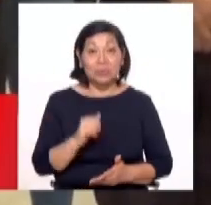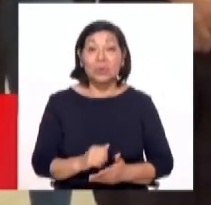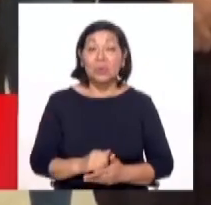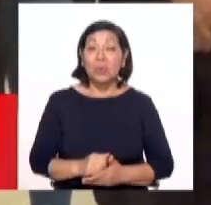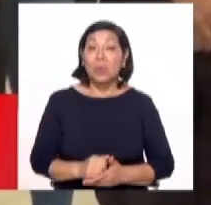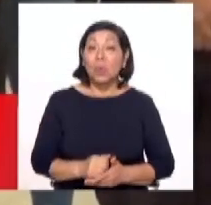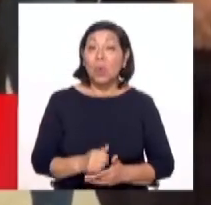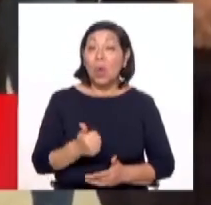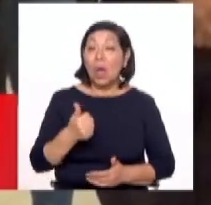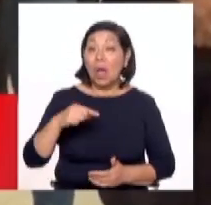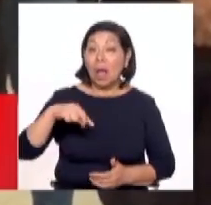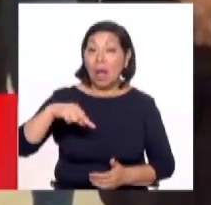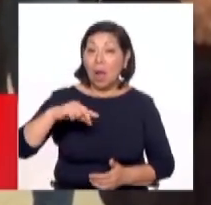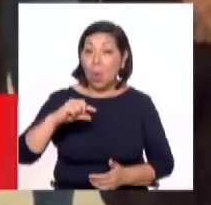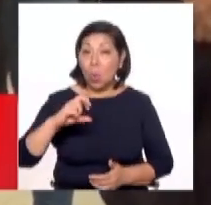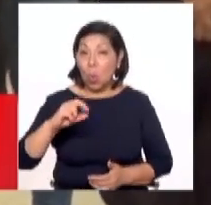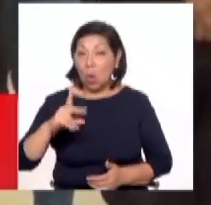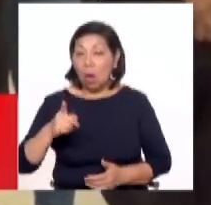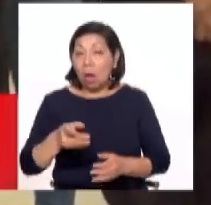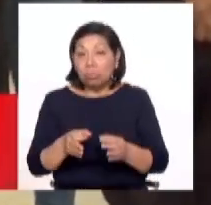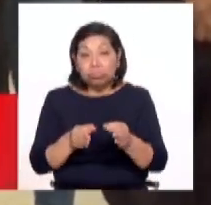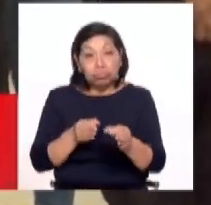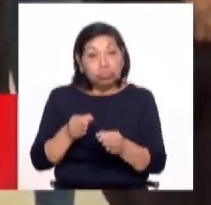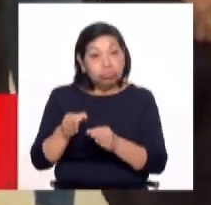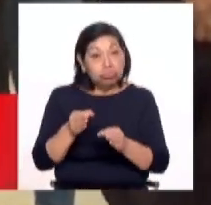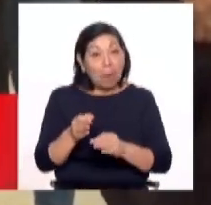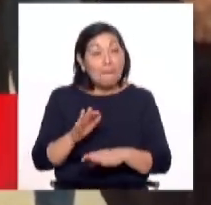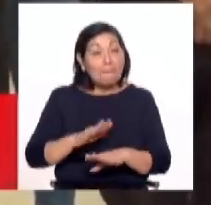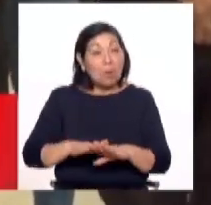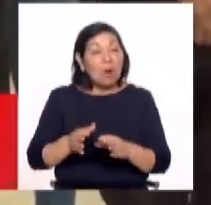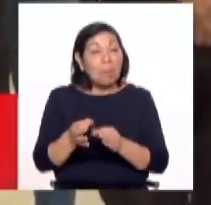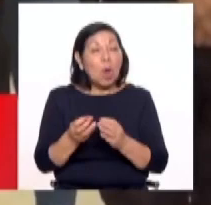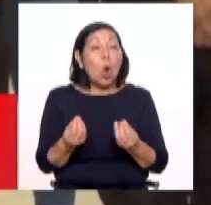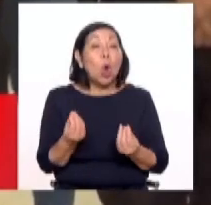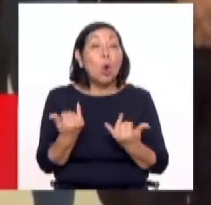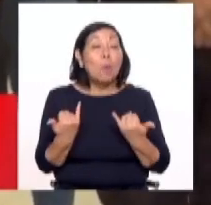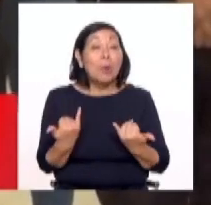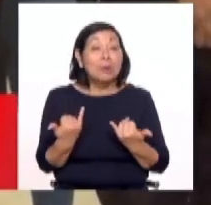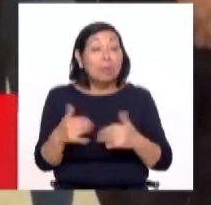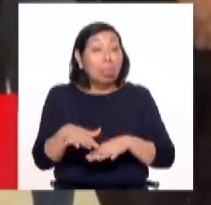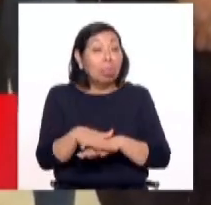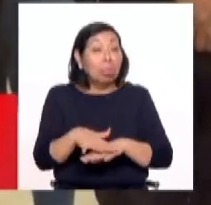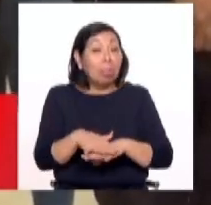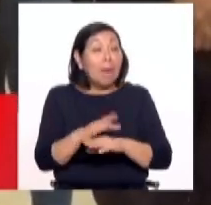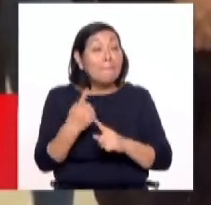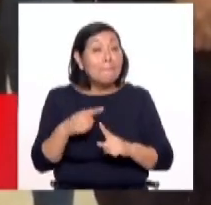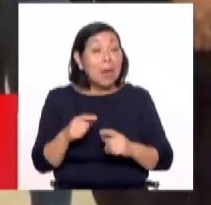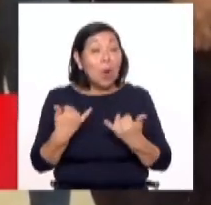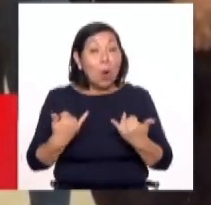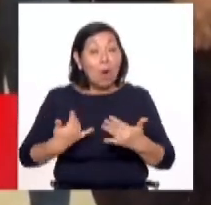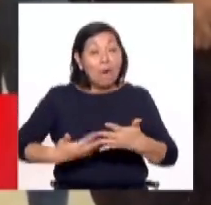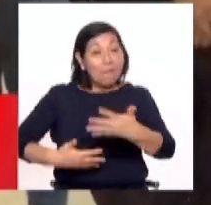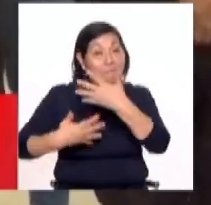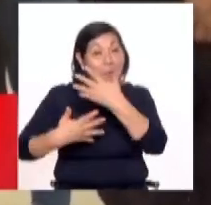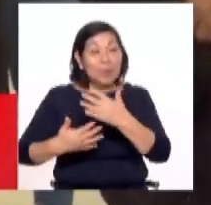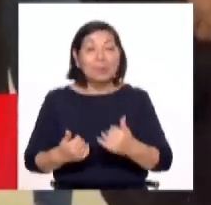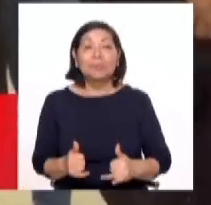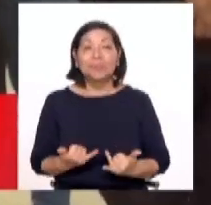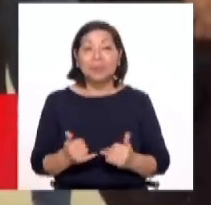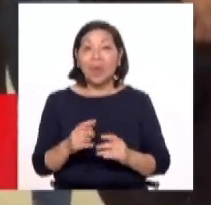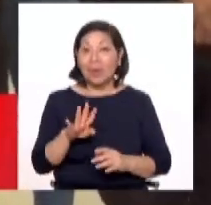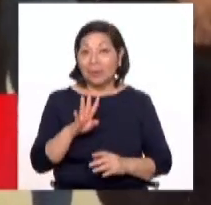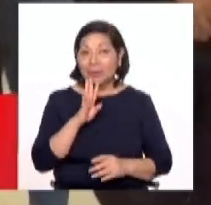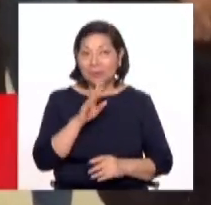Jorge Luis Angulo, está rindiendo unas declaraciones, detalles respecto a este plan de seguridad para el partido Perú-Venezuela. Escuchen.